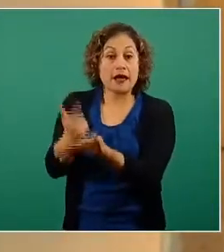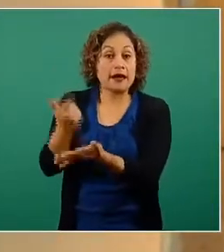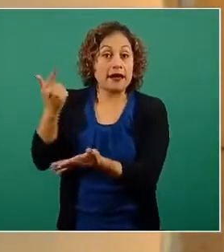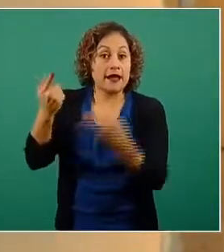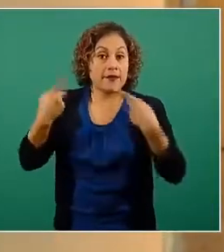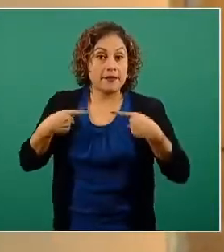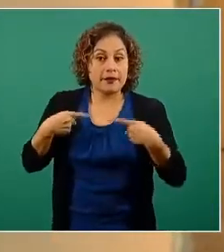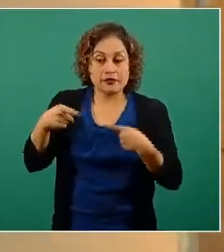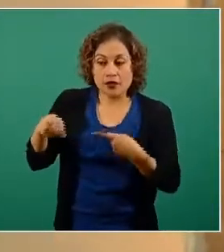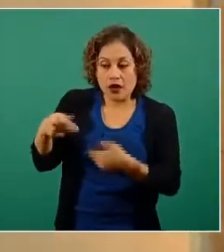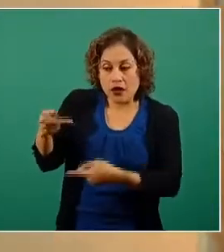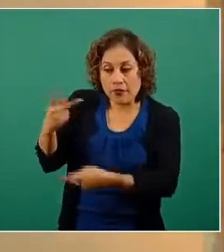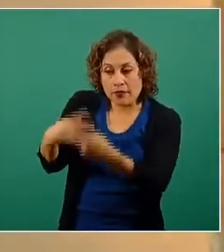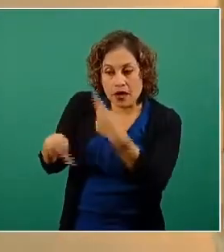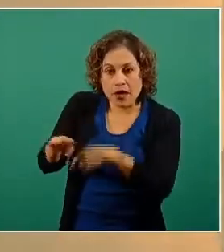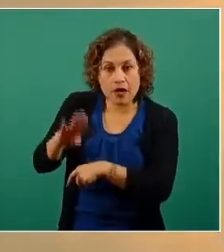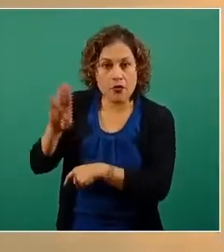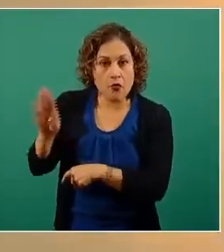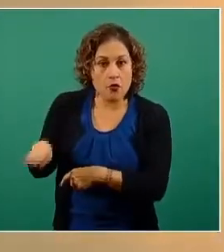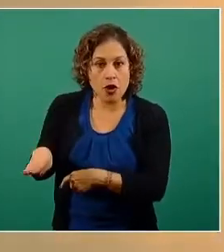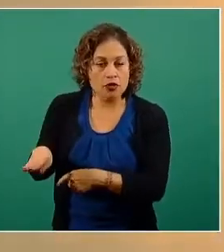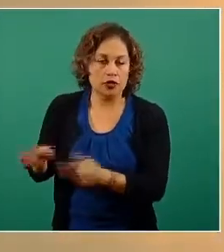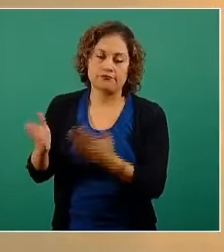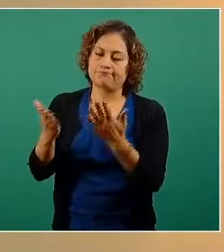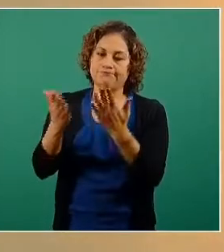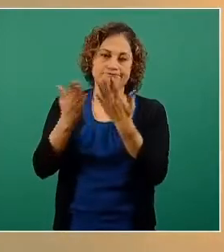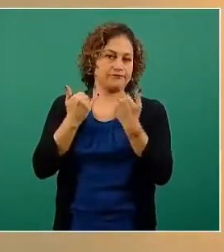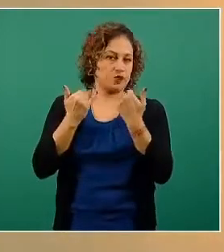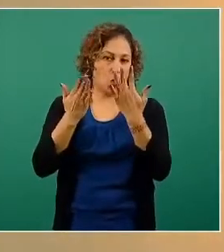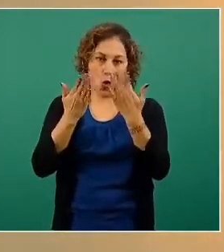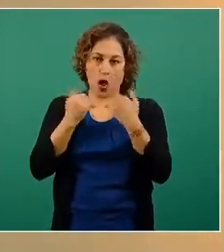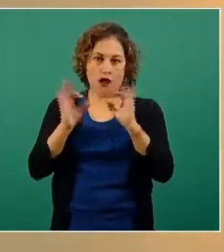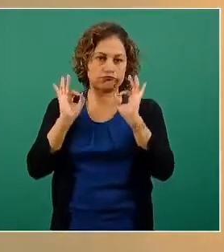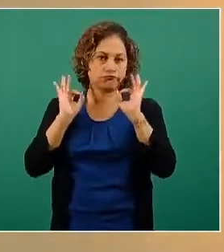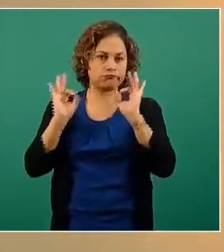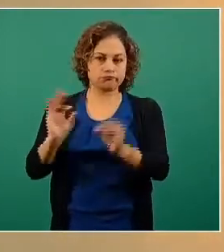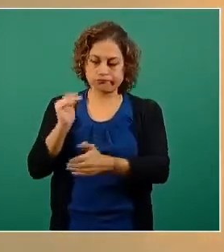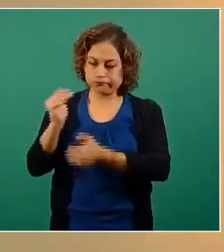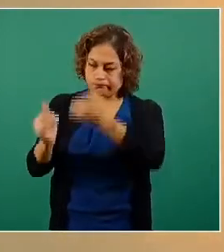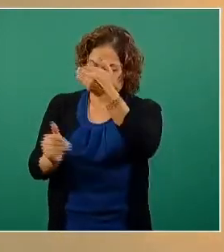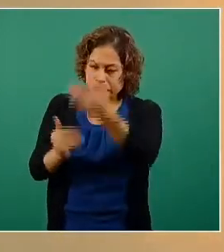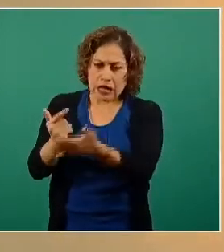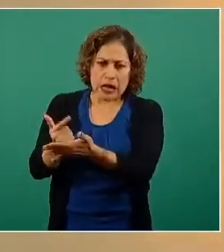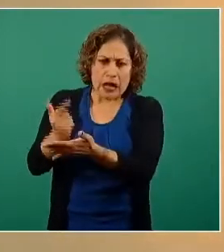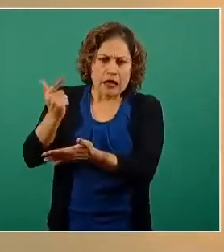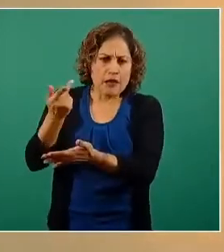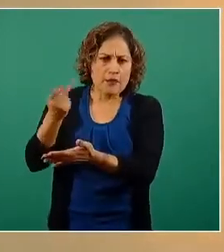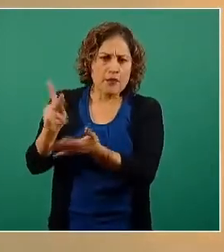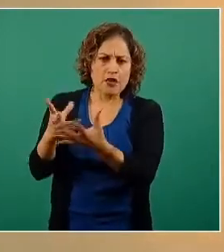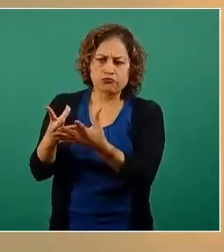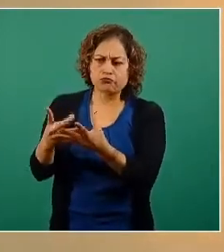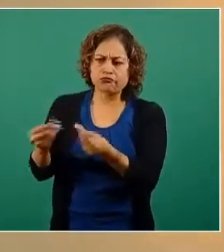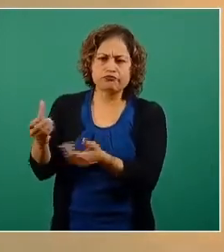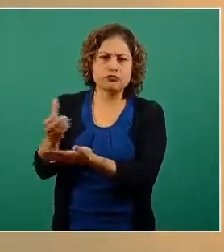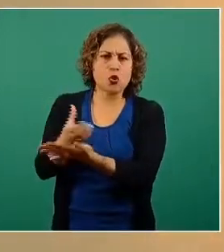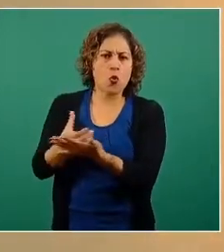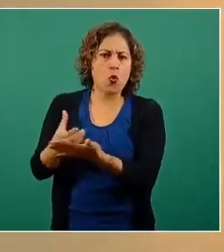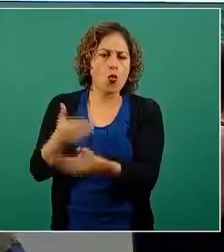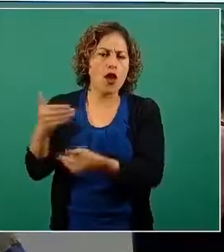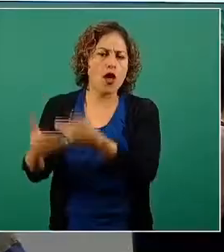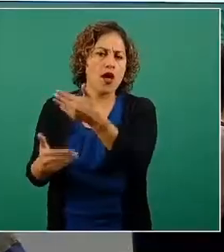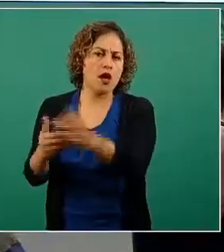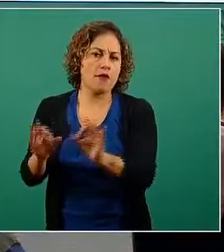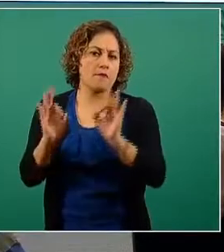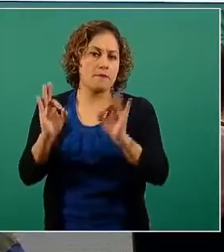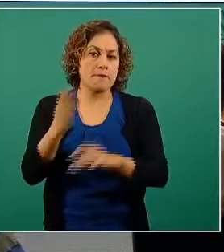fatídico que causara la muerte. Afortunadamente, hasta el día de hoy no tenemos ningún reporte de defunción a causa de la aplicación de